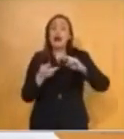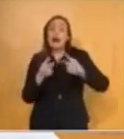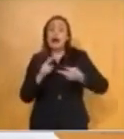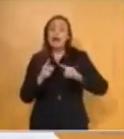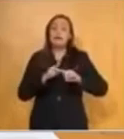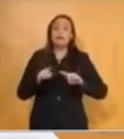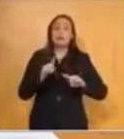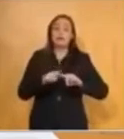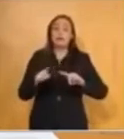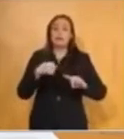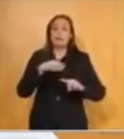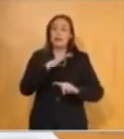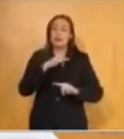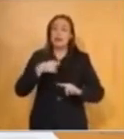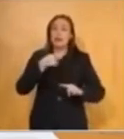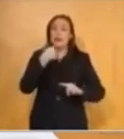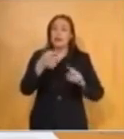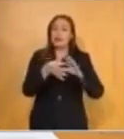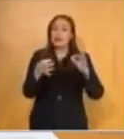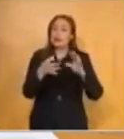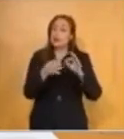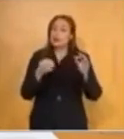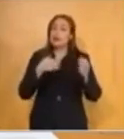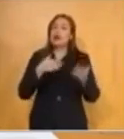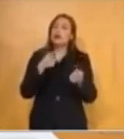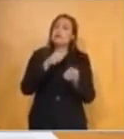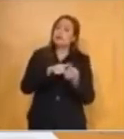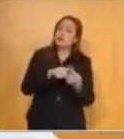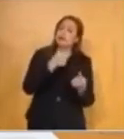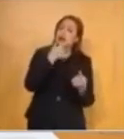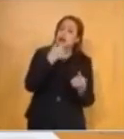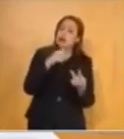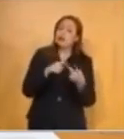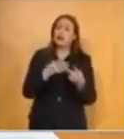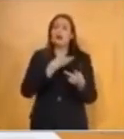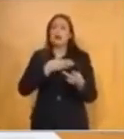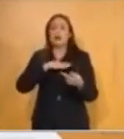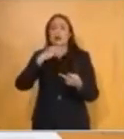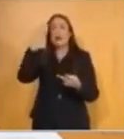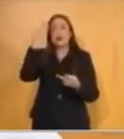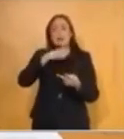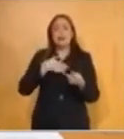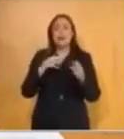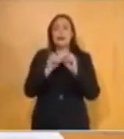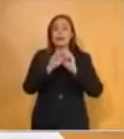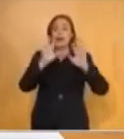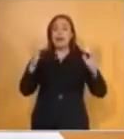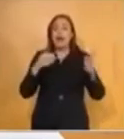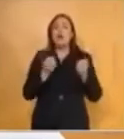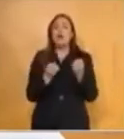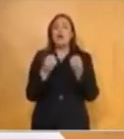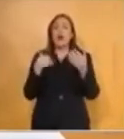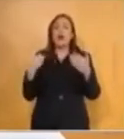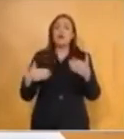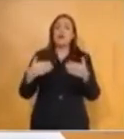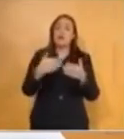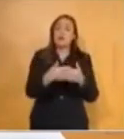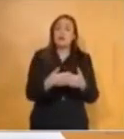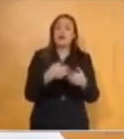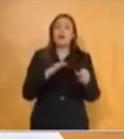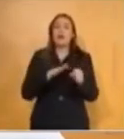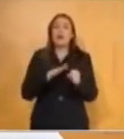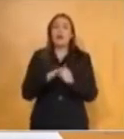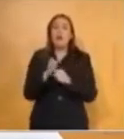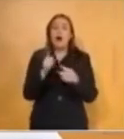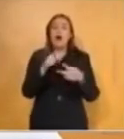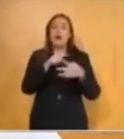también, para que quede claro para ti qué es lo que hemos avanzado hasta este momento, qué es lo que hemos aprendido, las partes